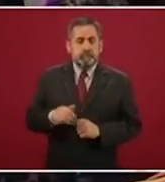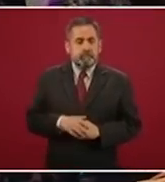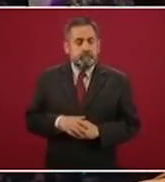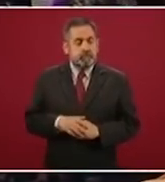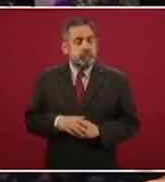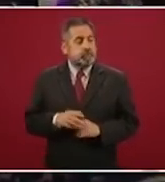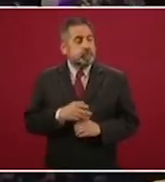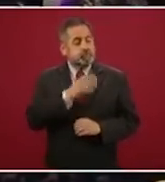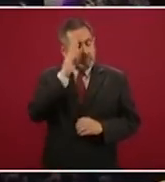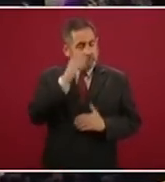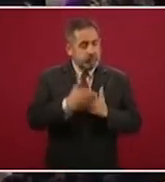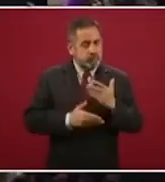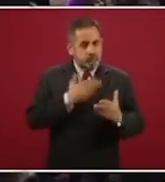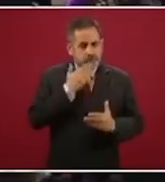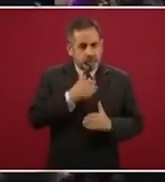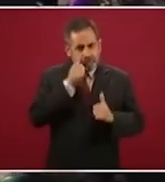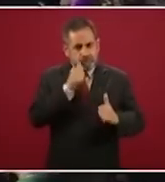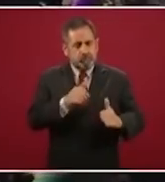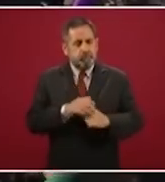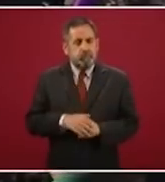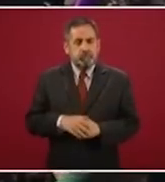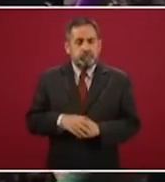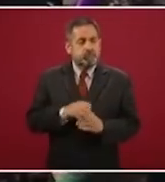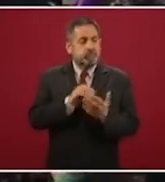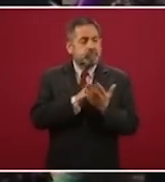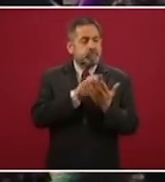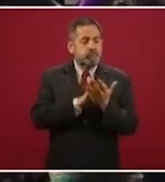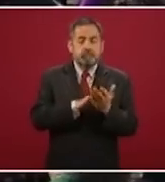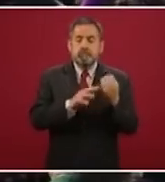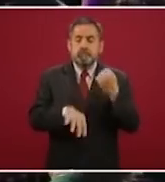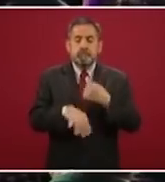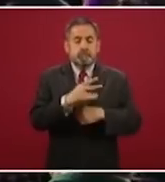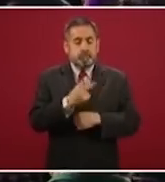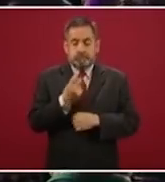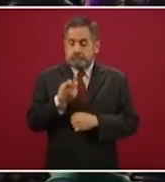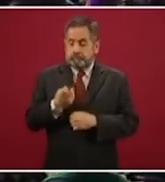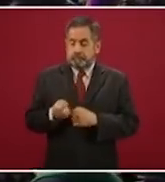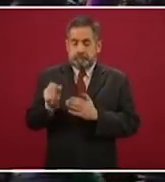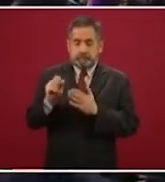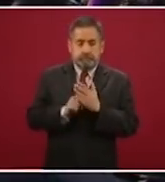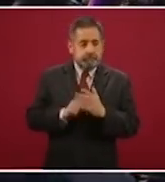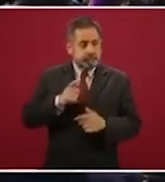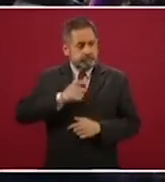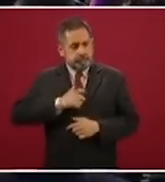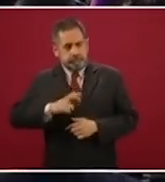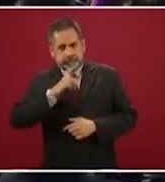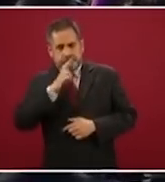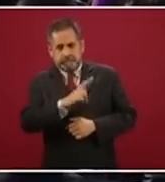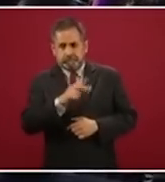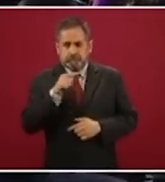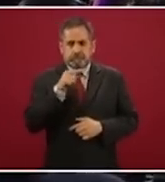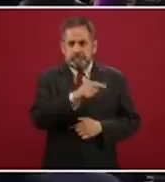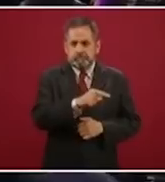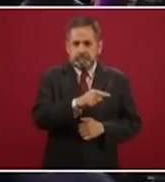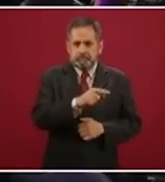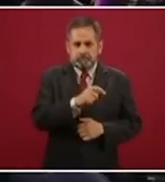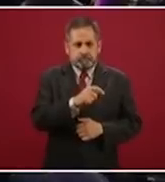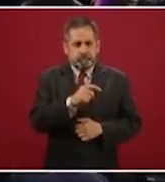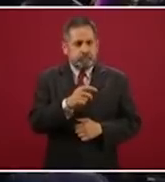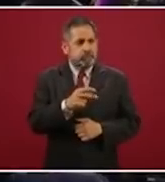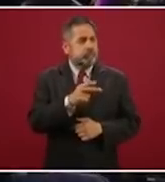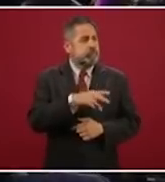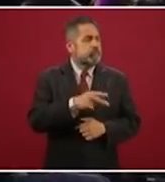señor mío, de toda mi atención, en el registro oficial del 14 de este, contestando a usted, a